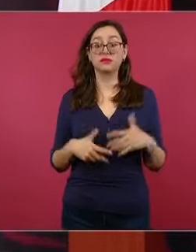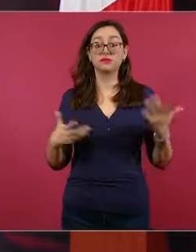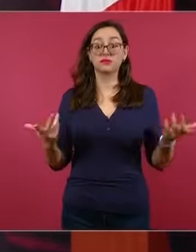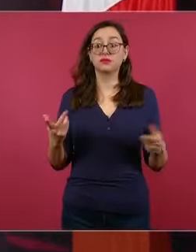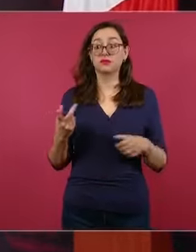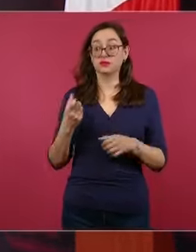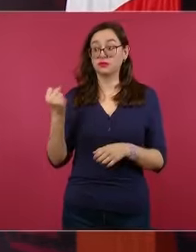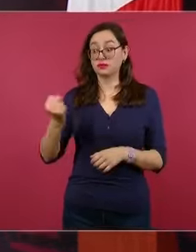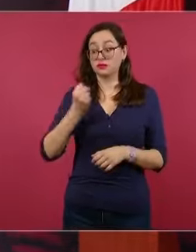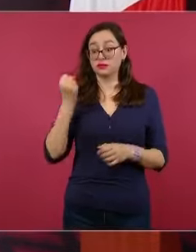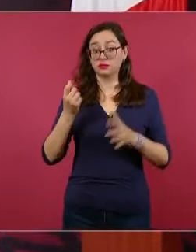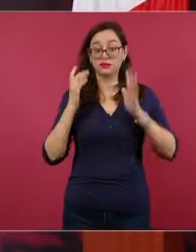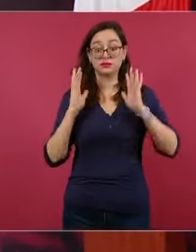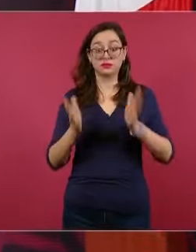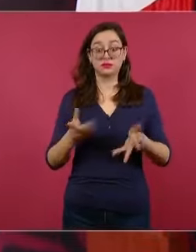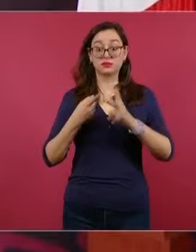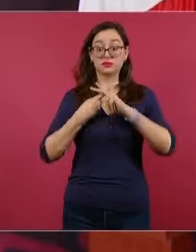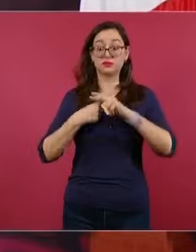lloviendo